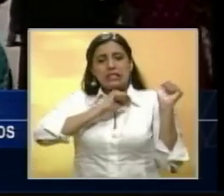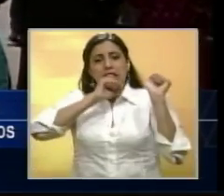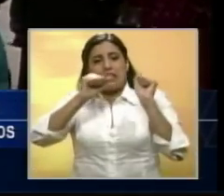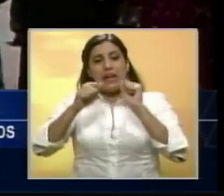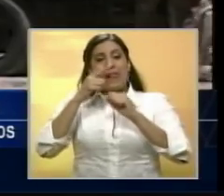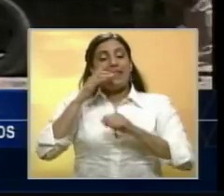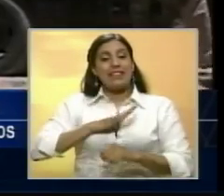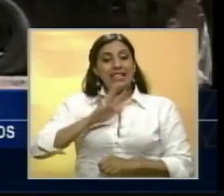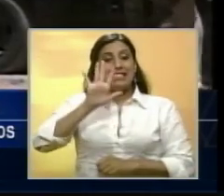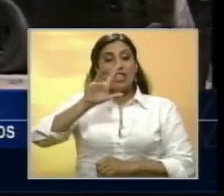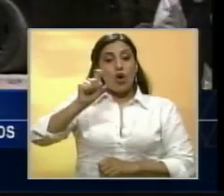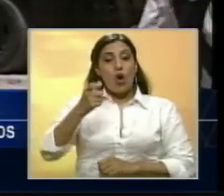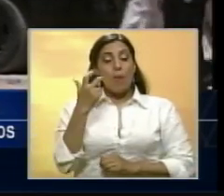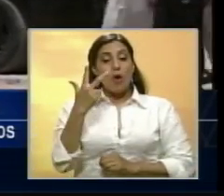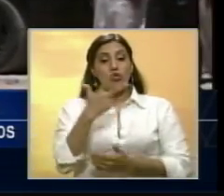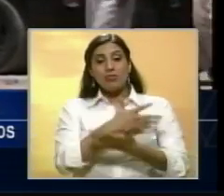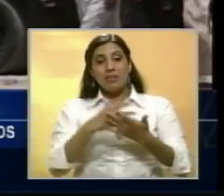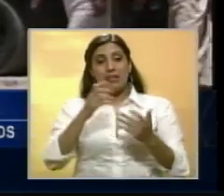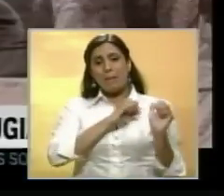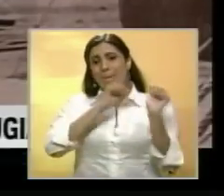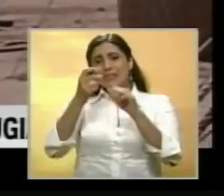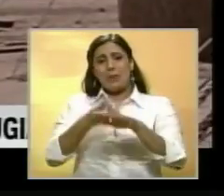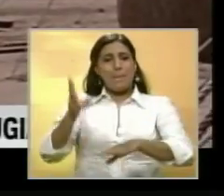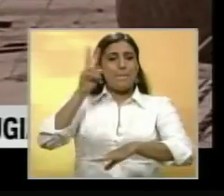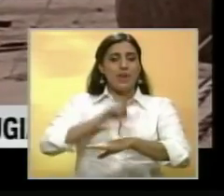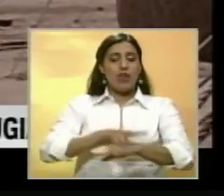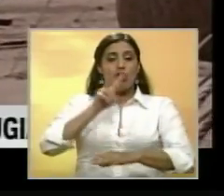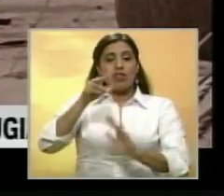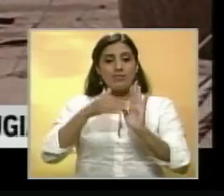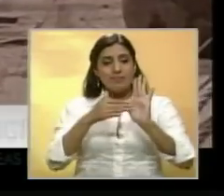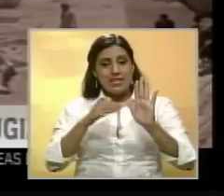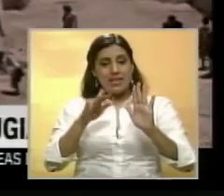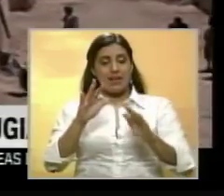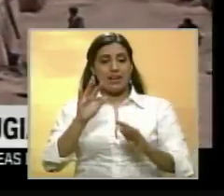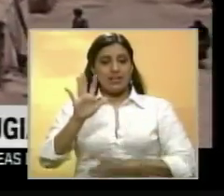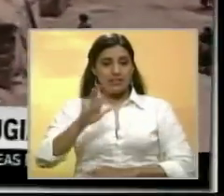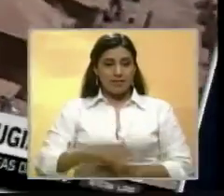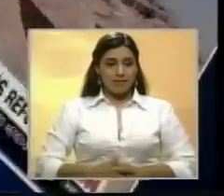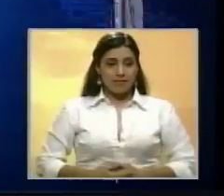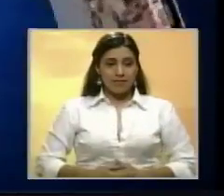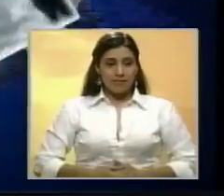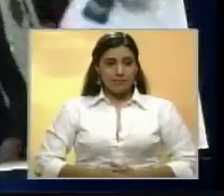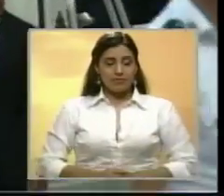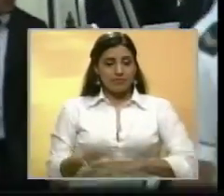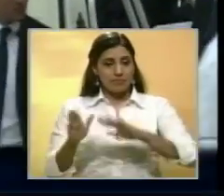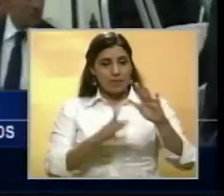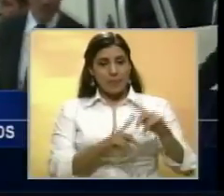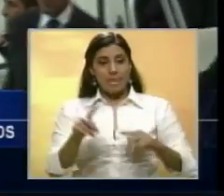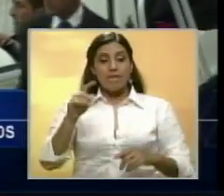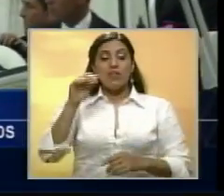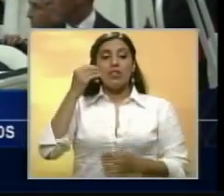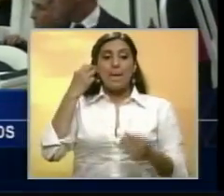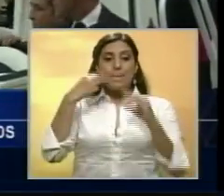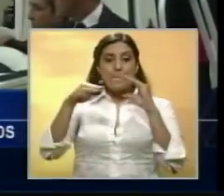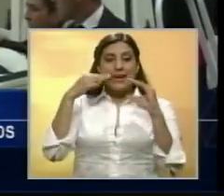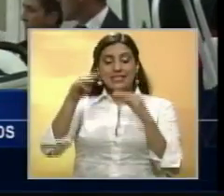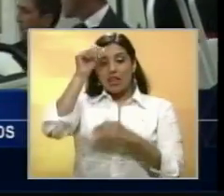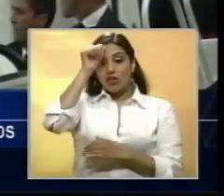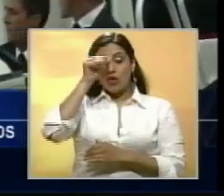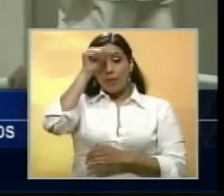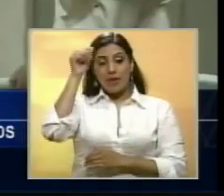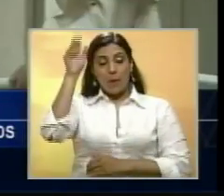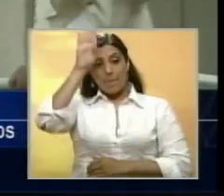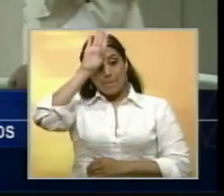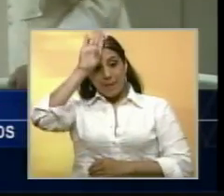en 5,8 millones la cantidad de desplazados durante 2014. En su mensaje dominical,